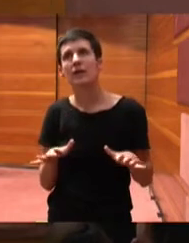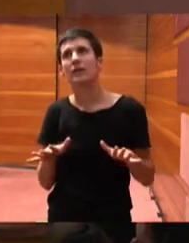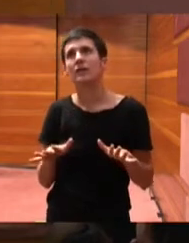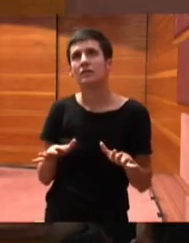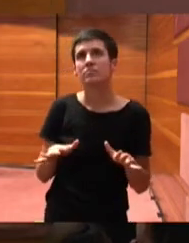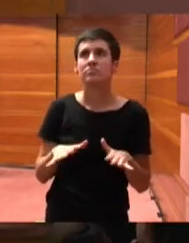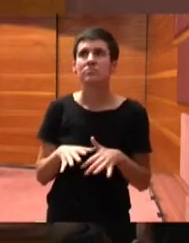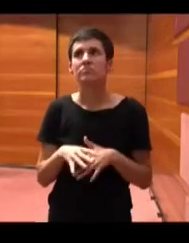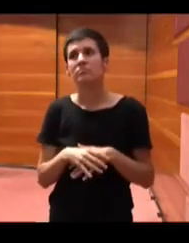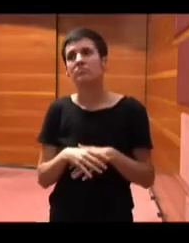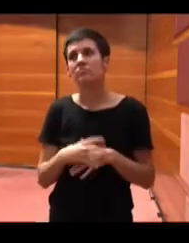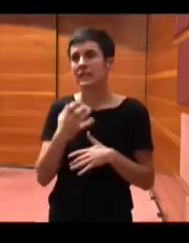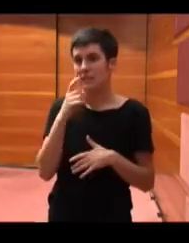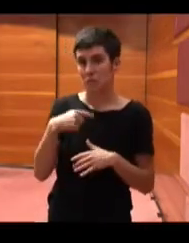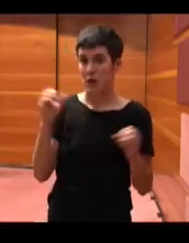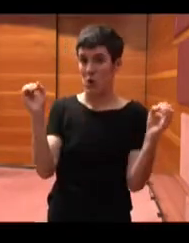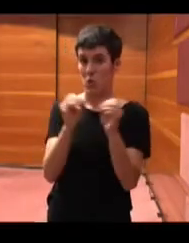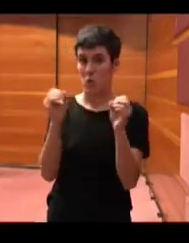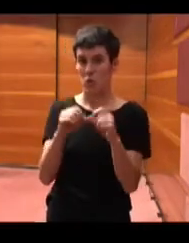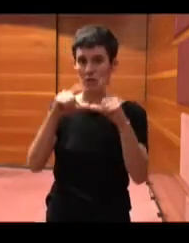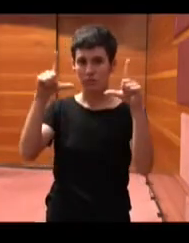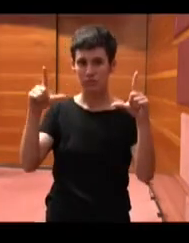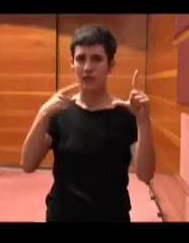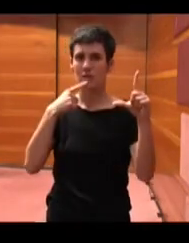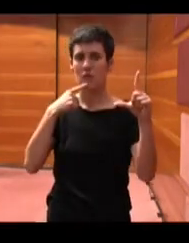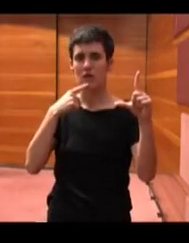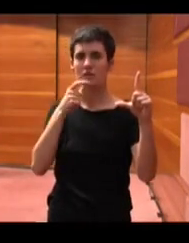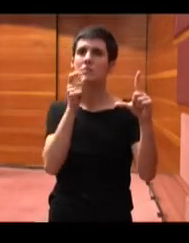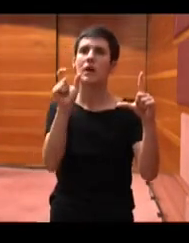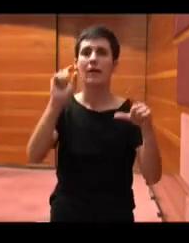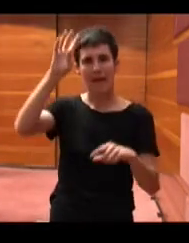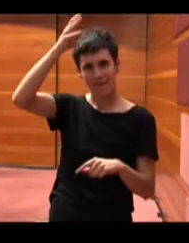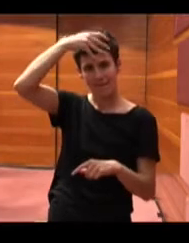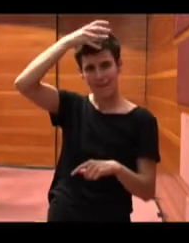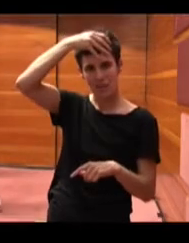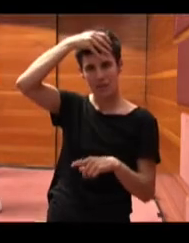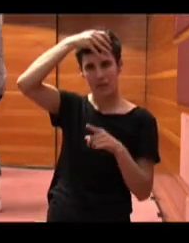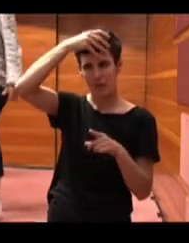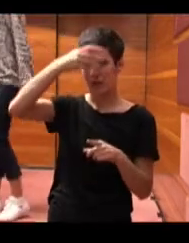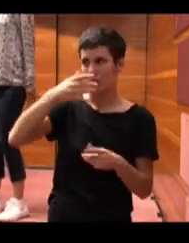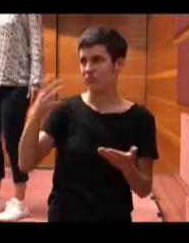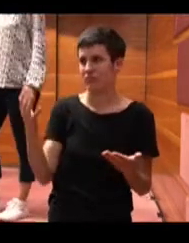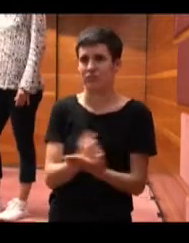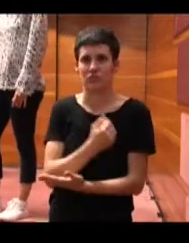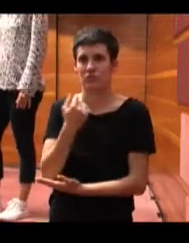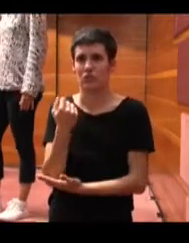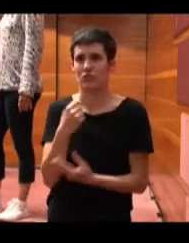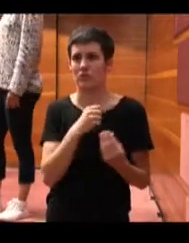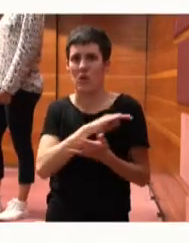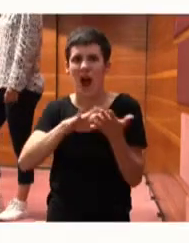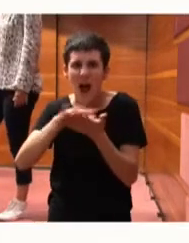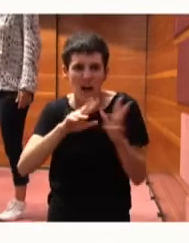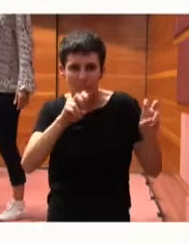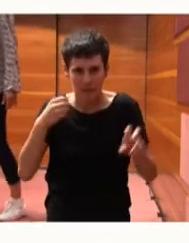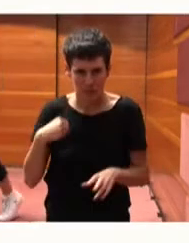vas a Google y pones Trump como buscador, pues sí, es verdad que todo el mundo estaba hablando de eso, ¿verdad? Entonces,